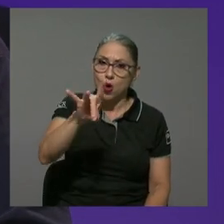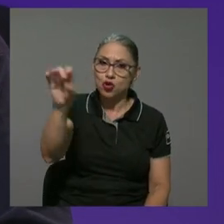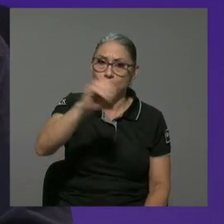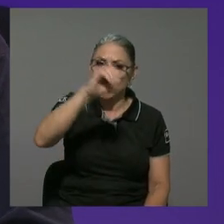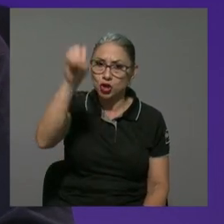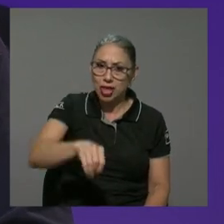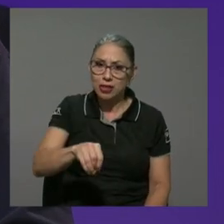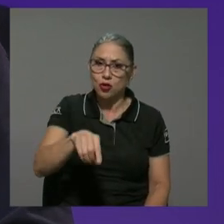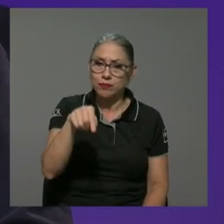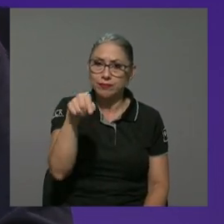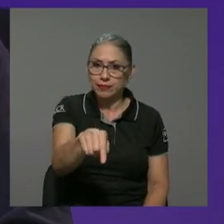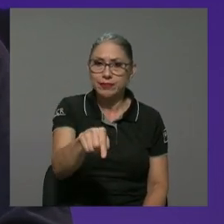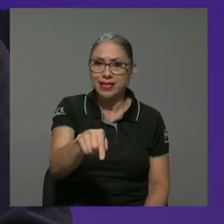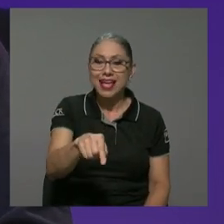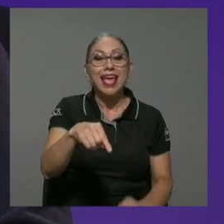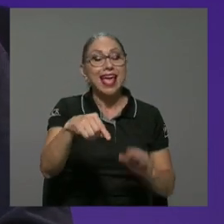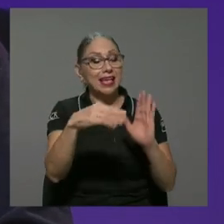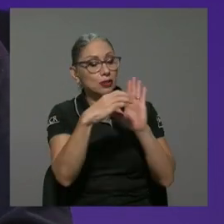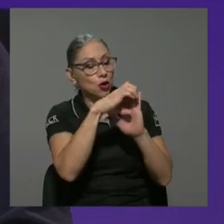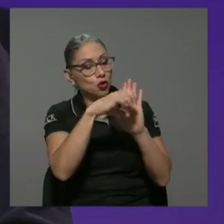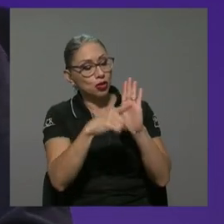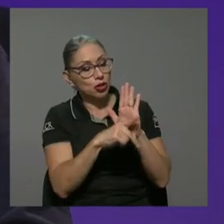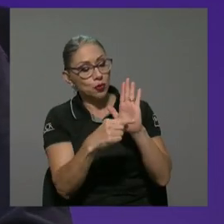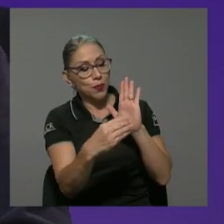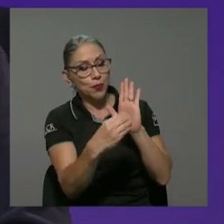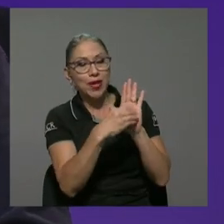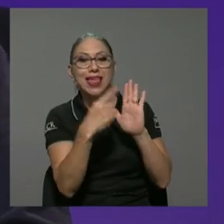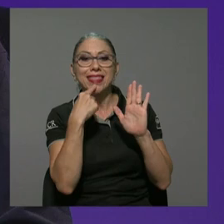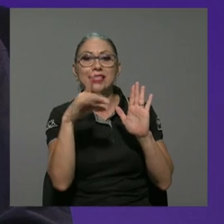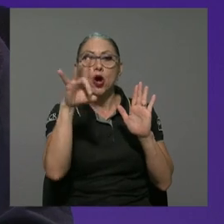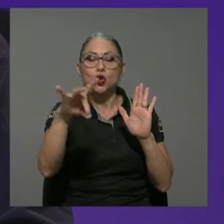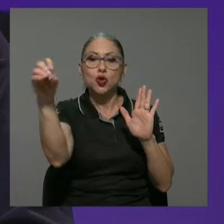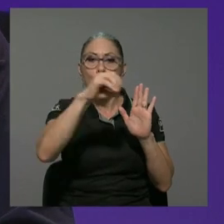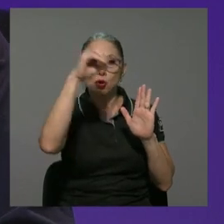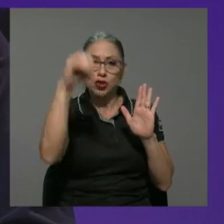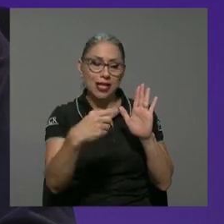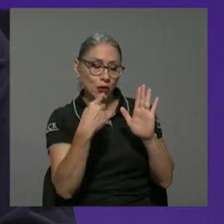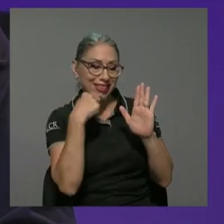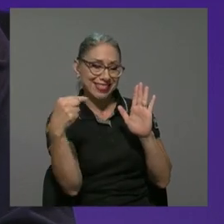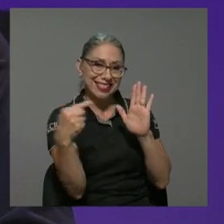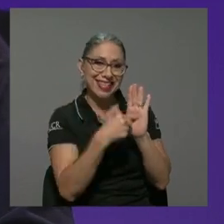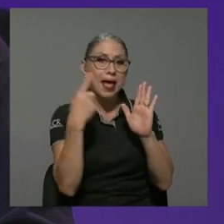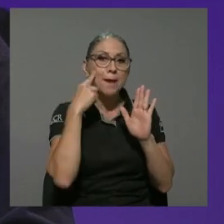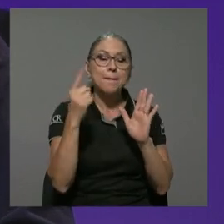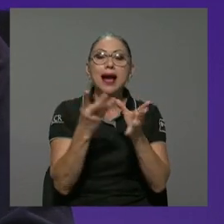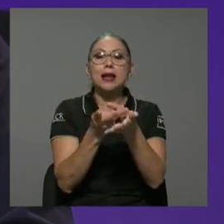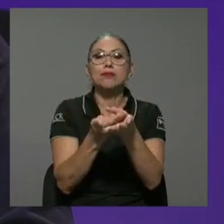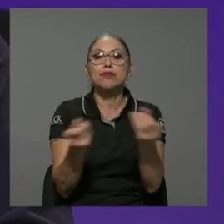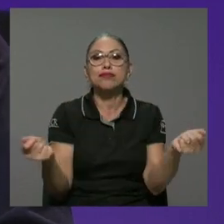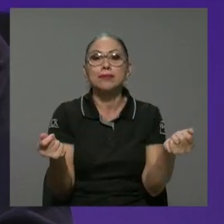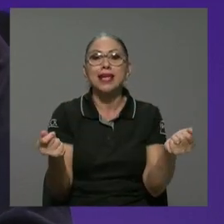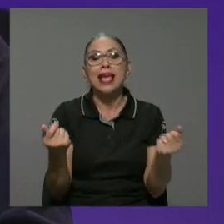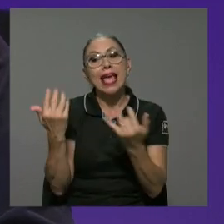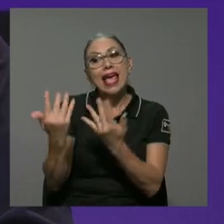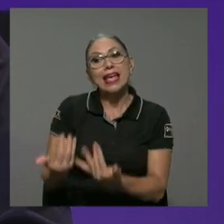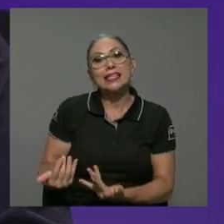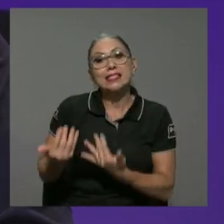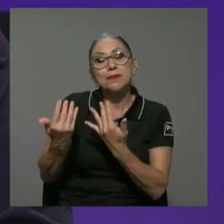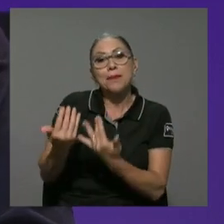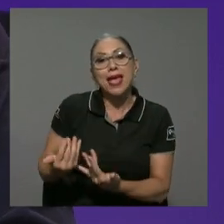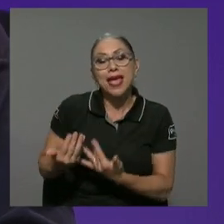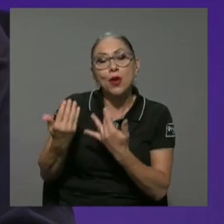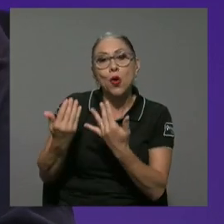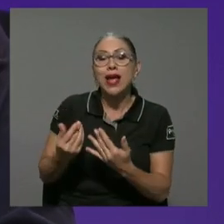constitucional el que se necesita para salir de esta aguda crisis. Espero que don Rodrigo y doña